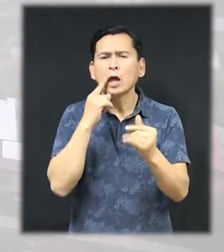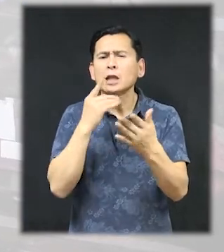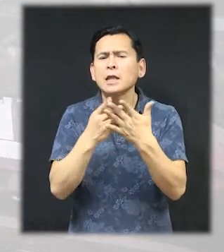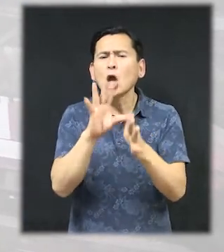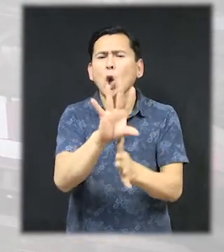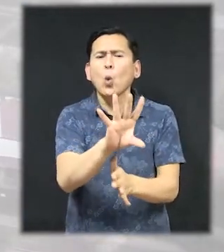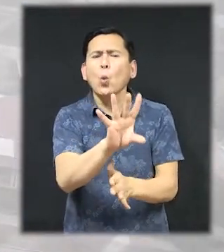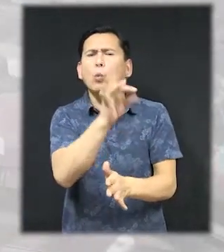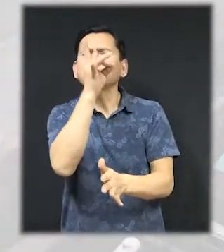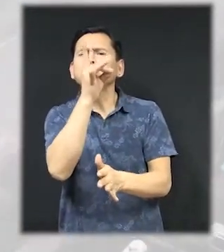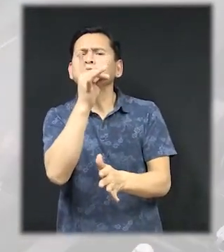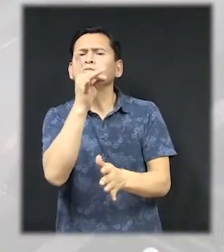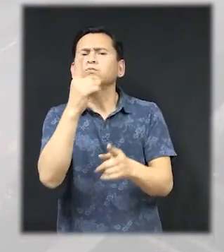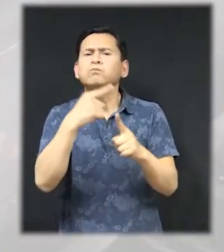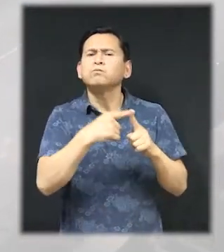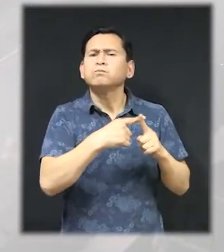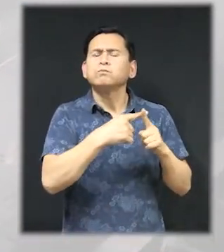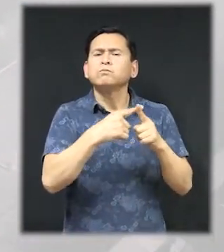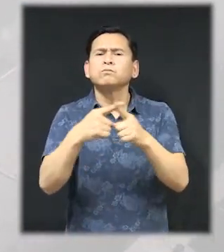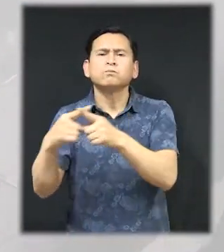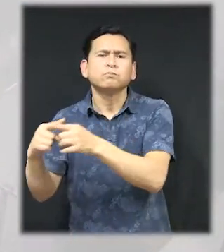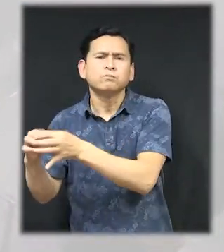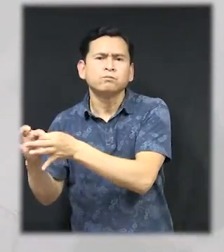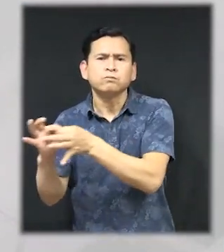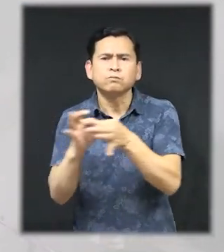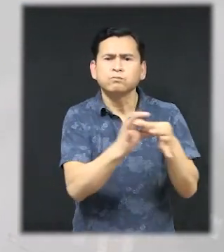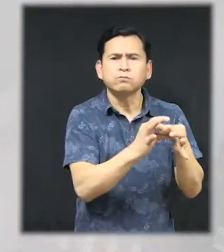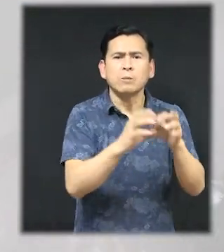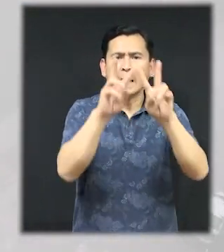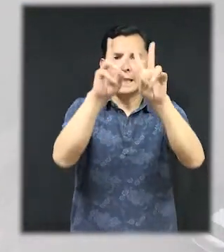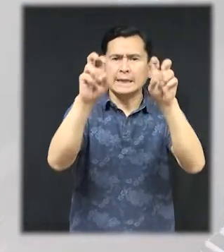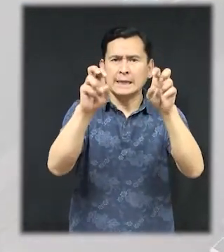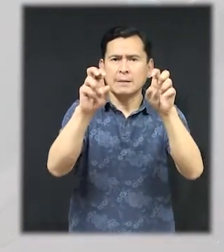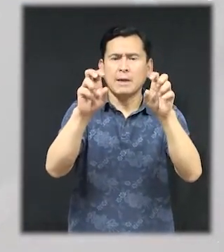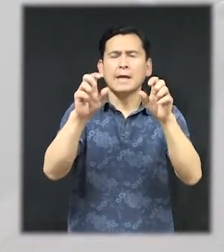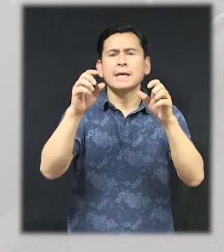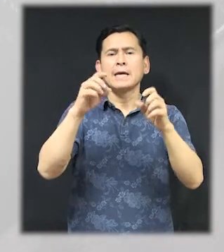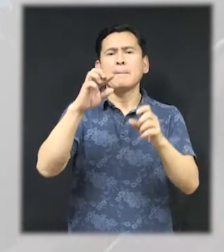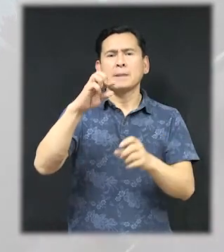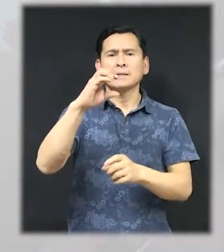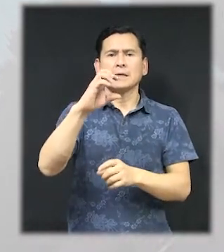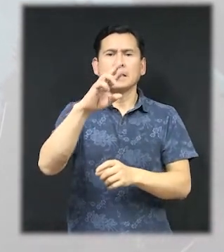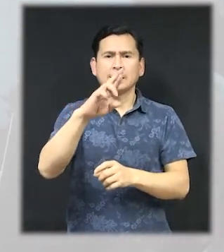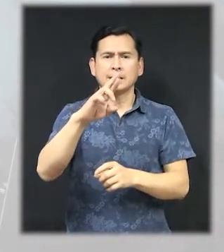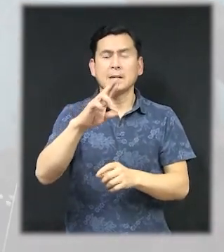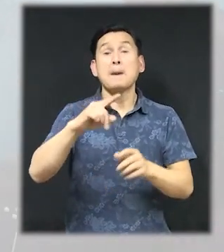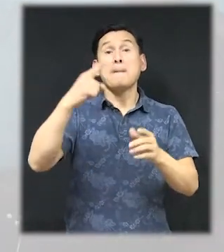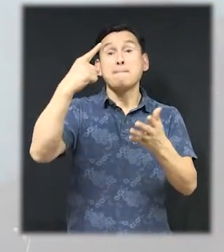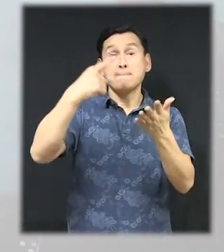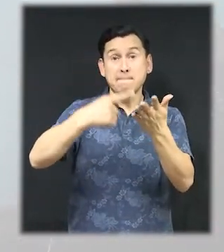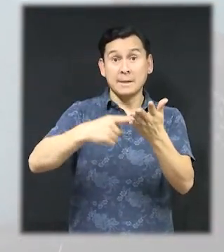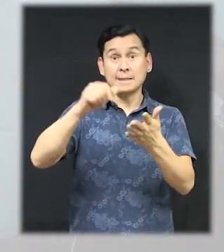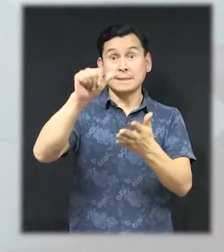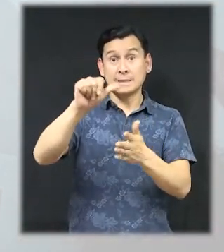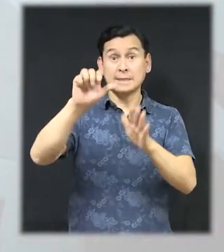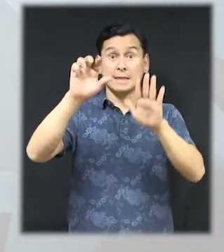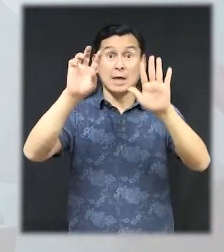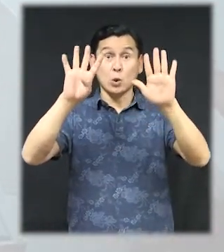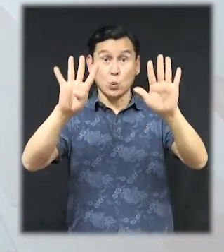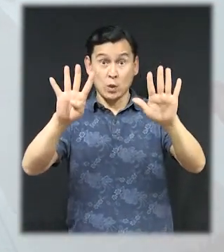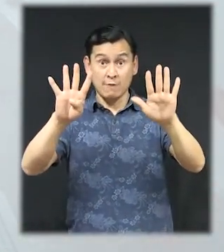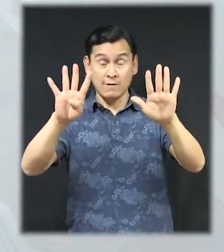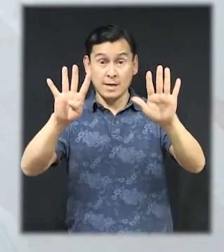y testeo. Del total de muestras procesadas en el Laboratorio de Biología Molecular, tuvimos 1.069